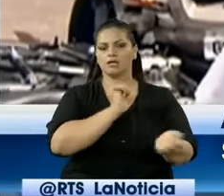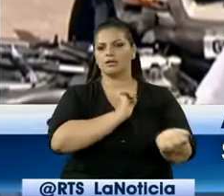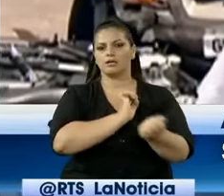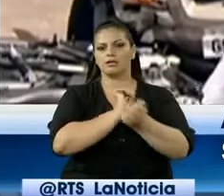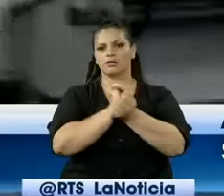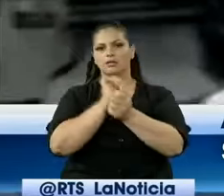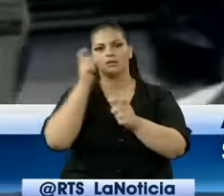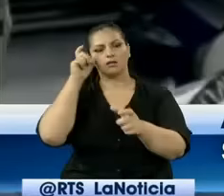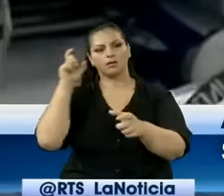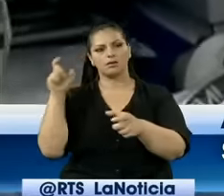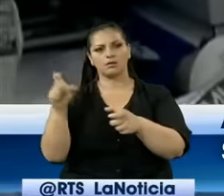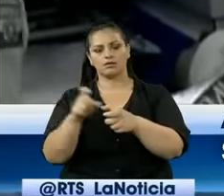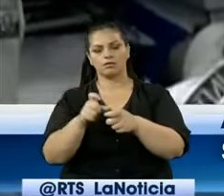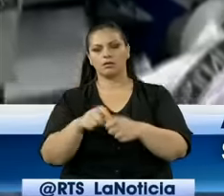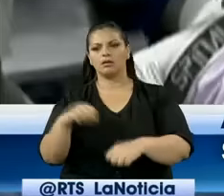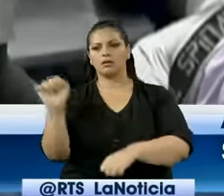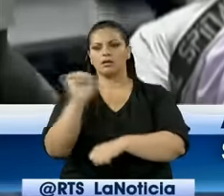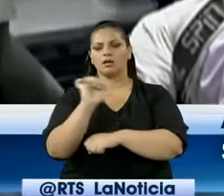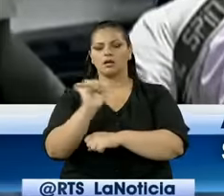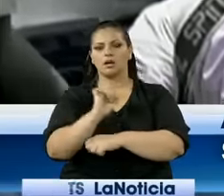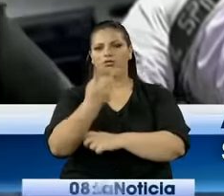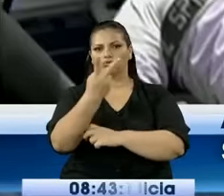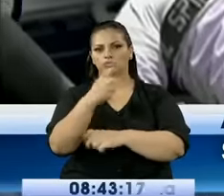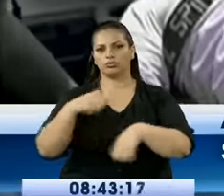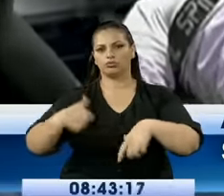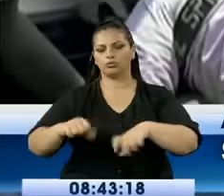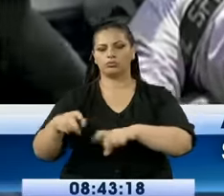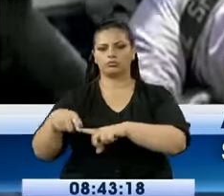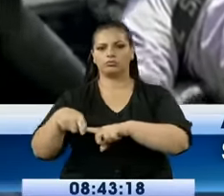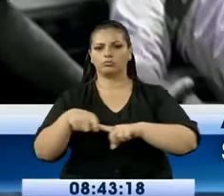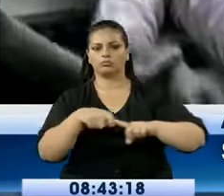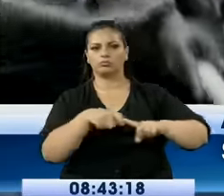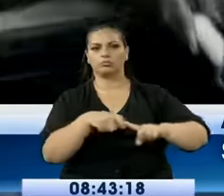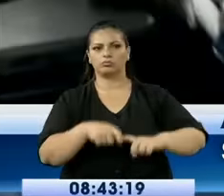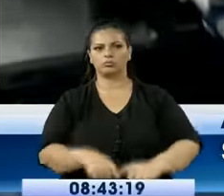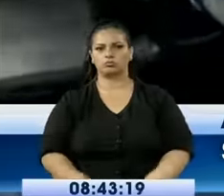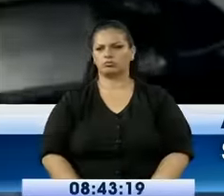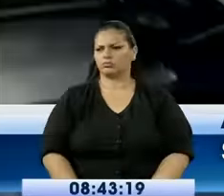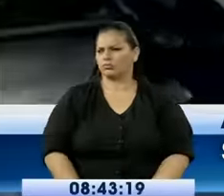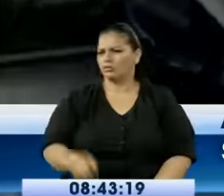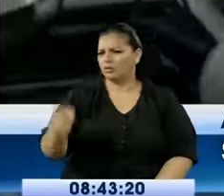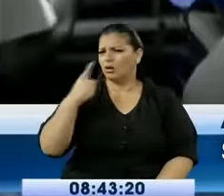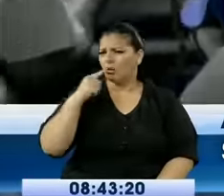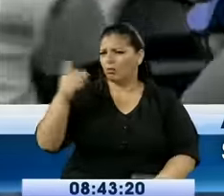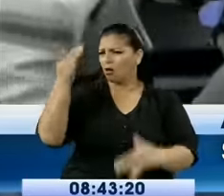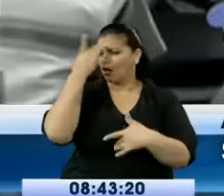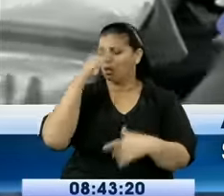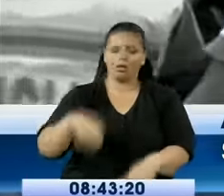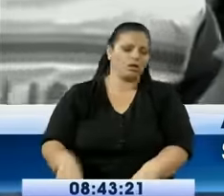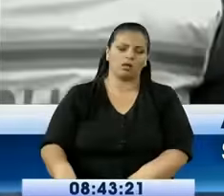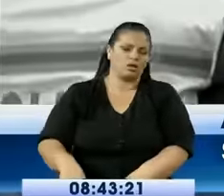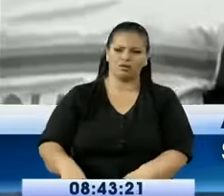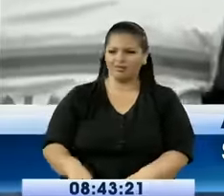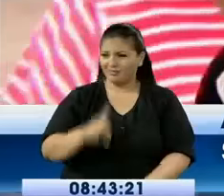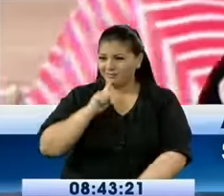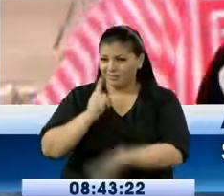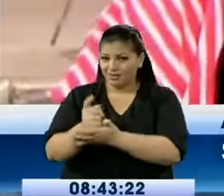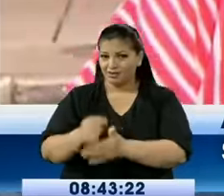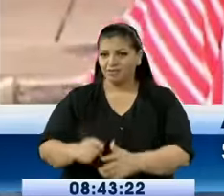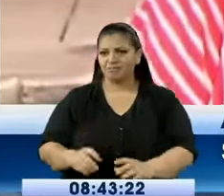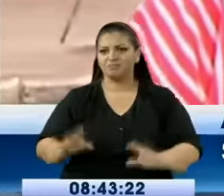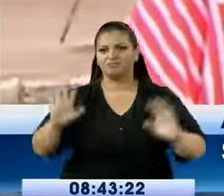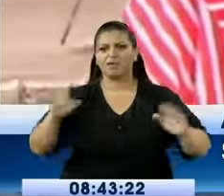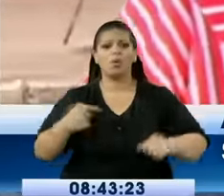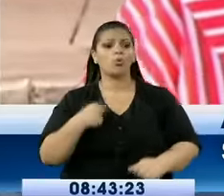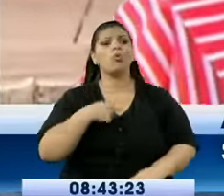fiscalía y los vehículos al CRB en calidad de detenido. Que supuestamente le había dado ataque, pero eso es lo que dijo. Yo también